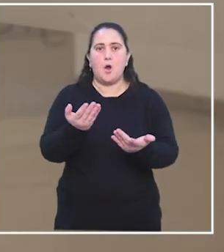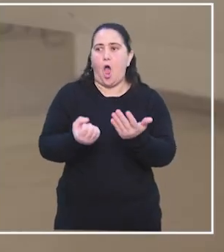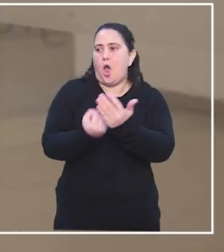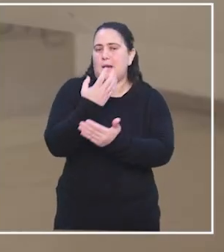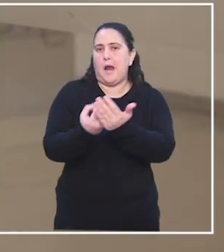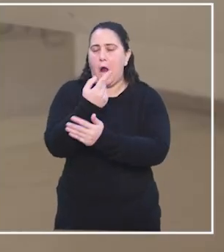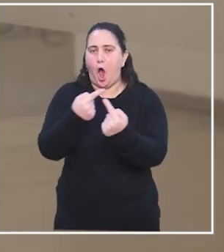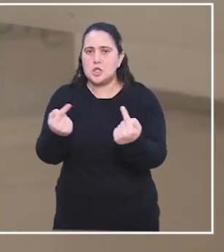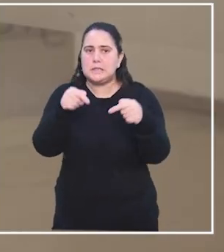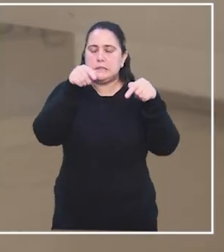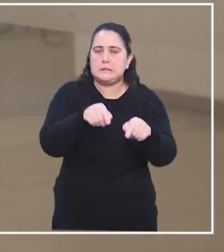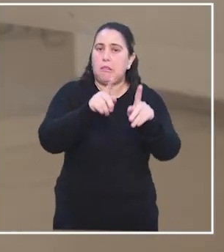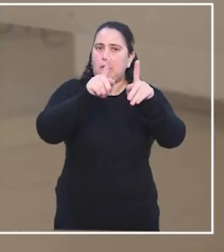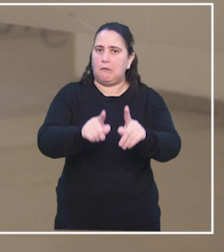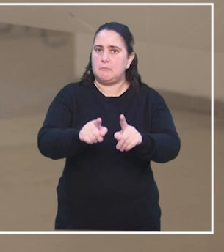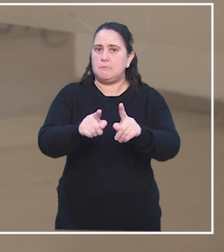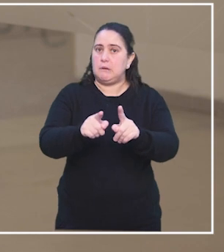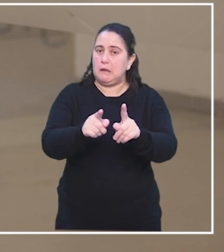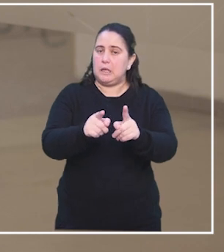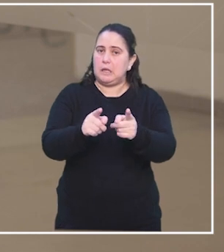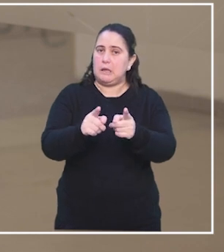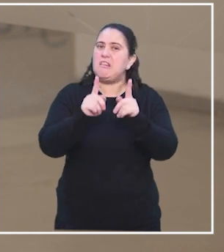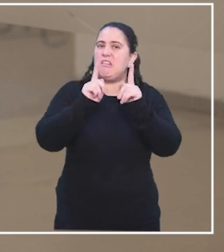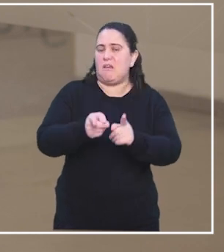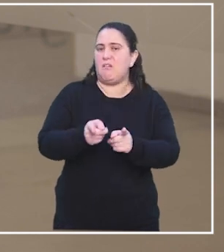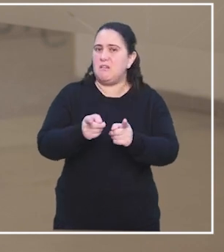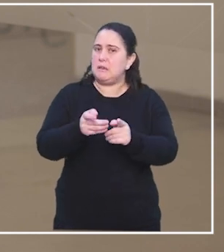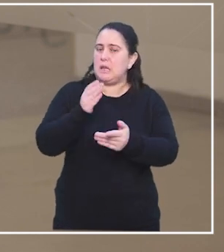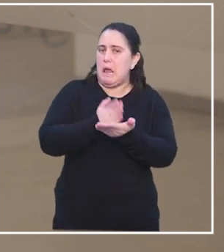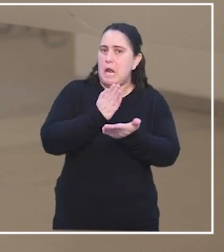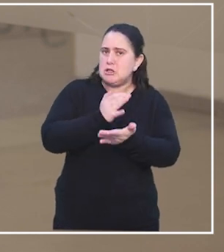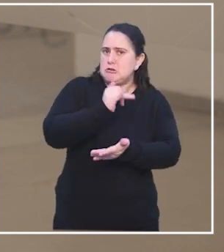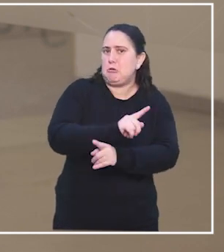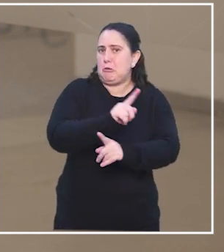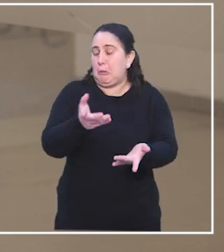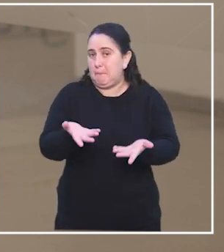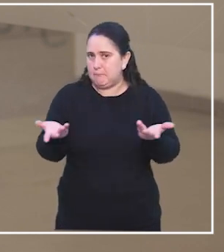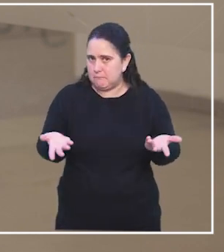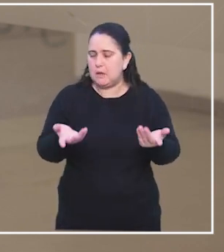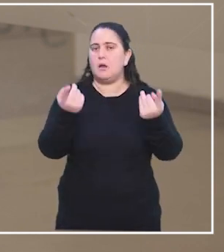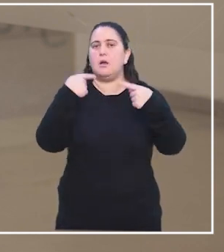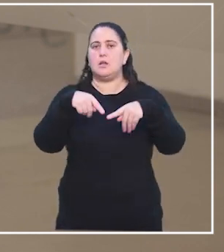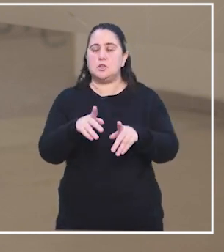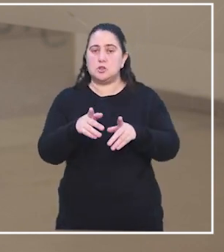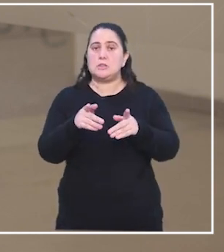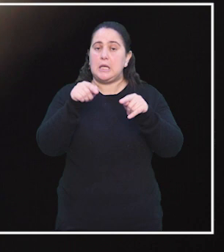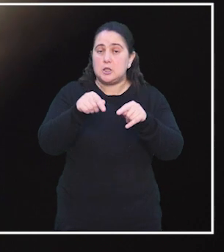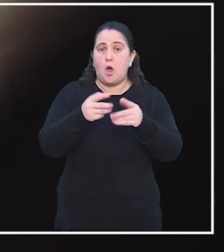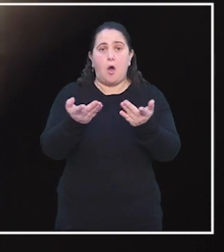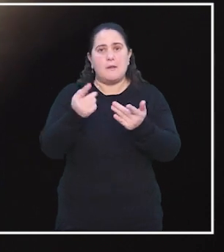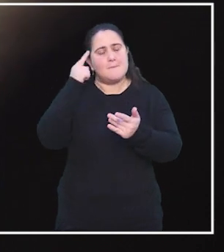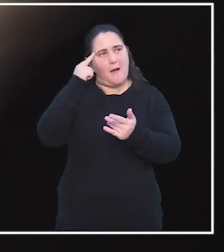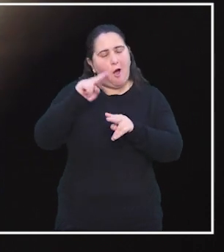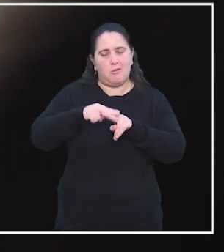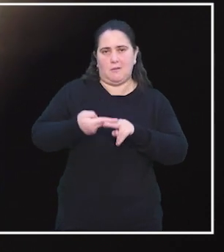creando van a tener también, deberían tener sus derechos, en fin. Entonces, todo esto está en cuestión.